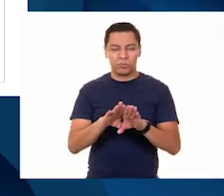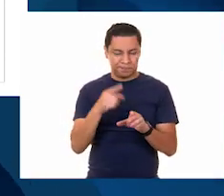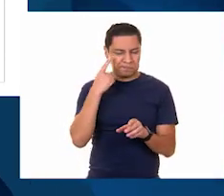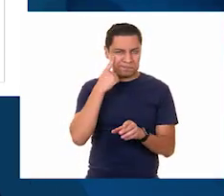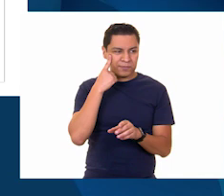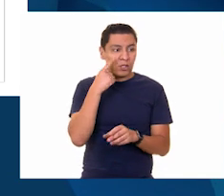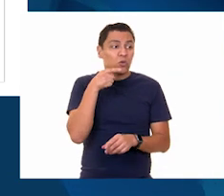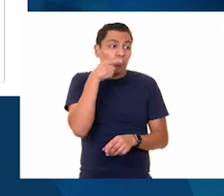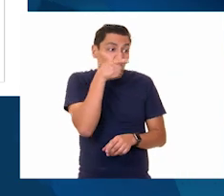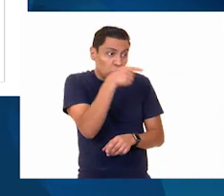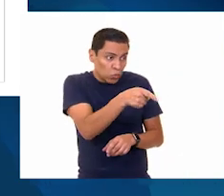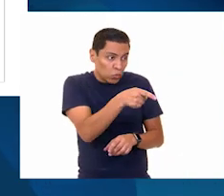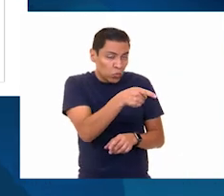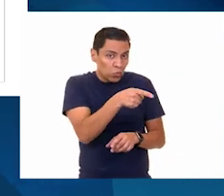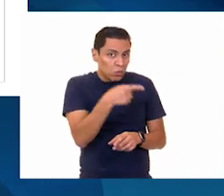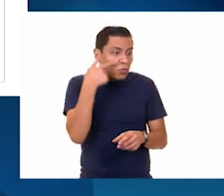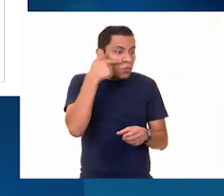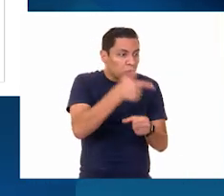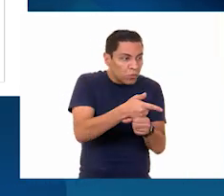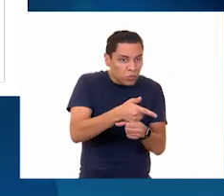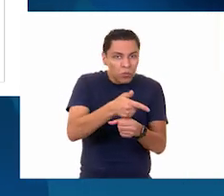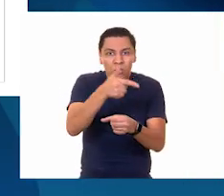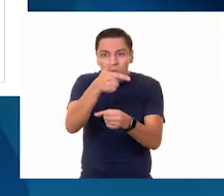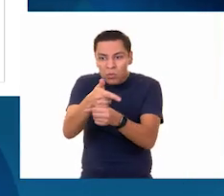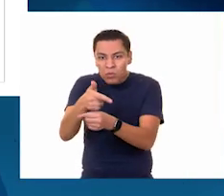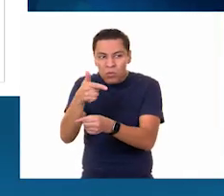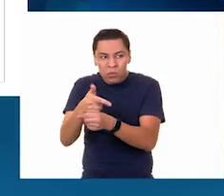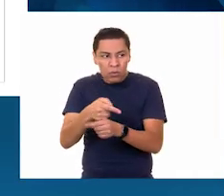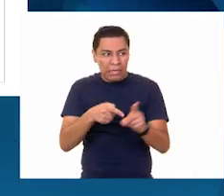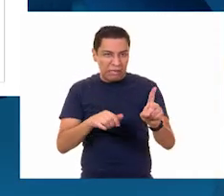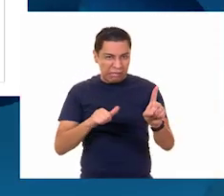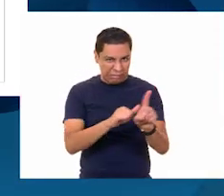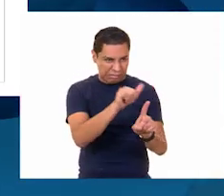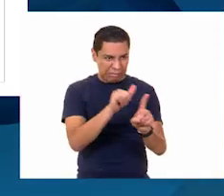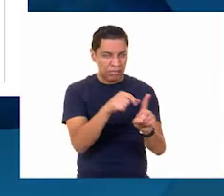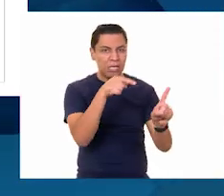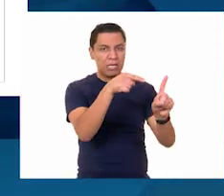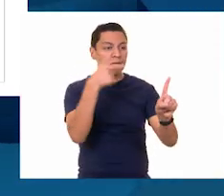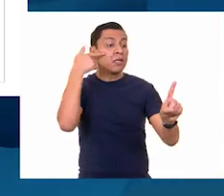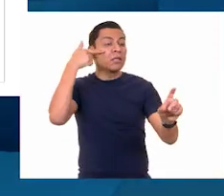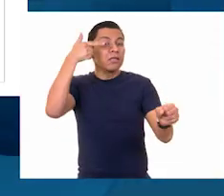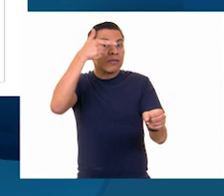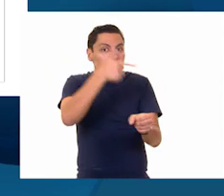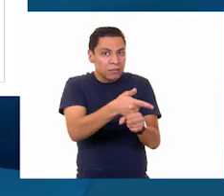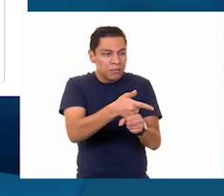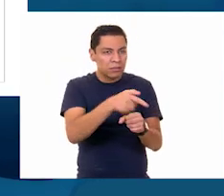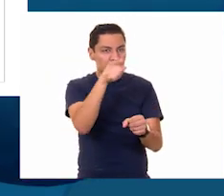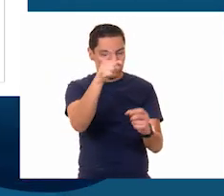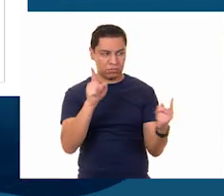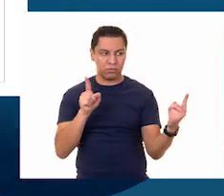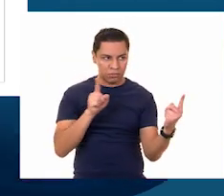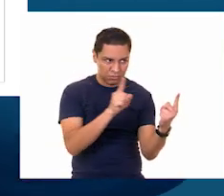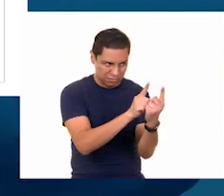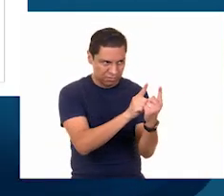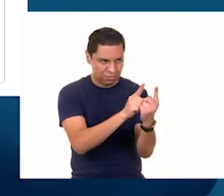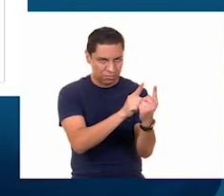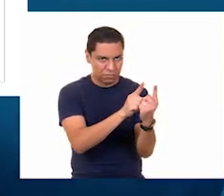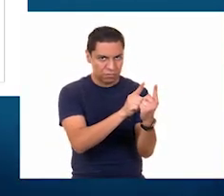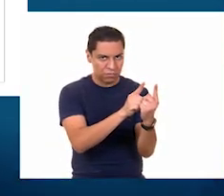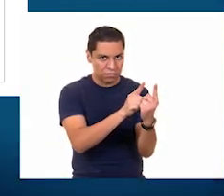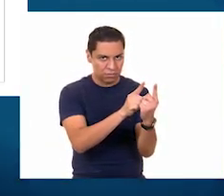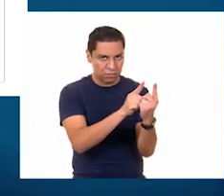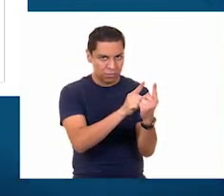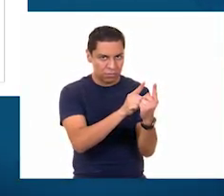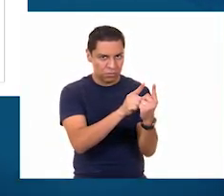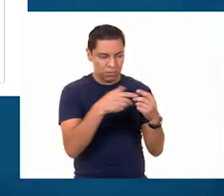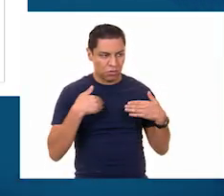¿no? Como, por ejemplo, identifica a la víctima y al agresor, ponerse en contacto, ¿no? También